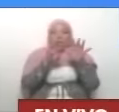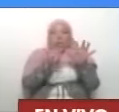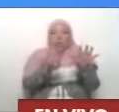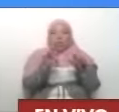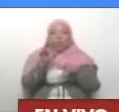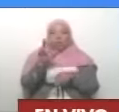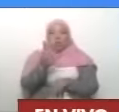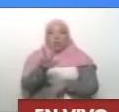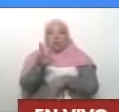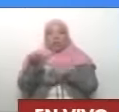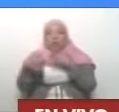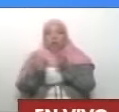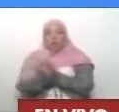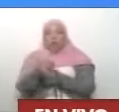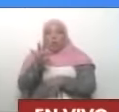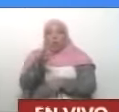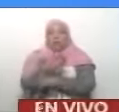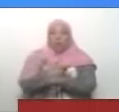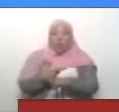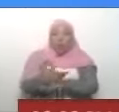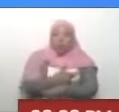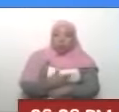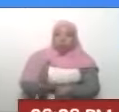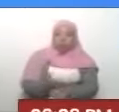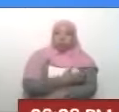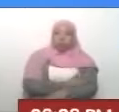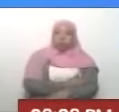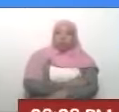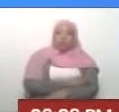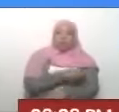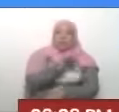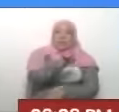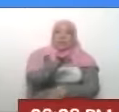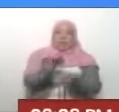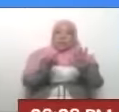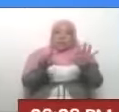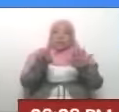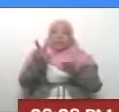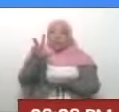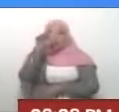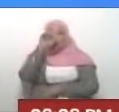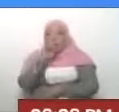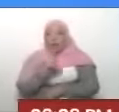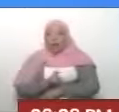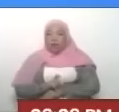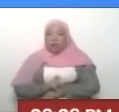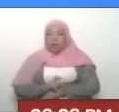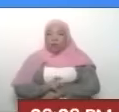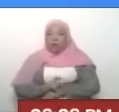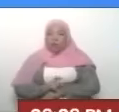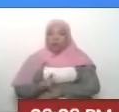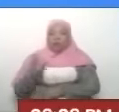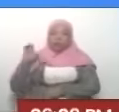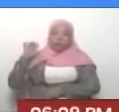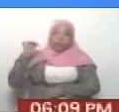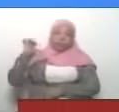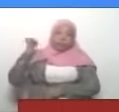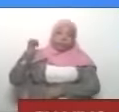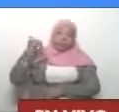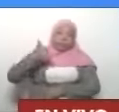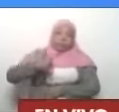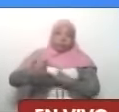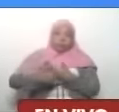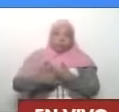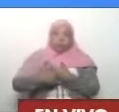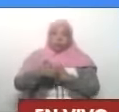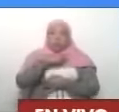1830-1998, la llamada Cuarta República. 168 años. Desde la puñalada Bolívar, desde